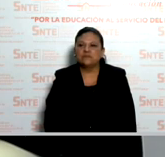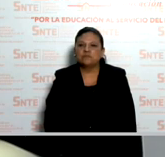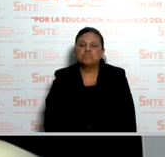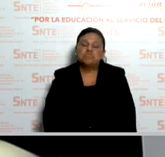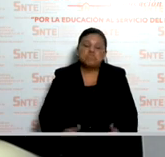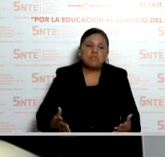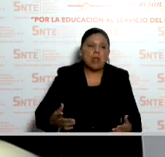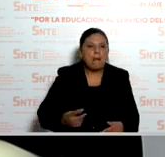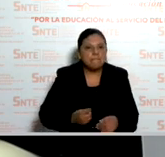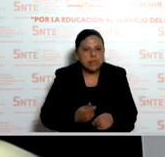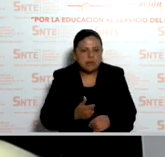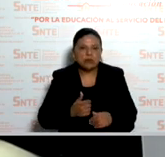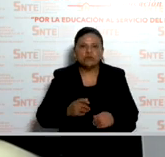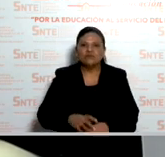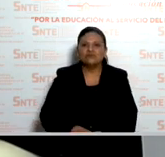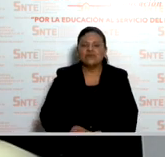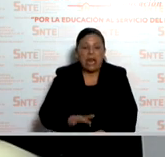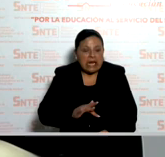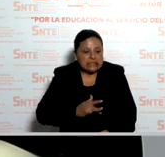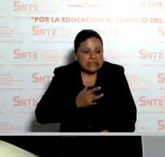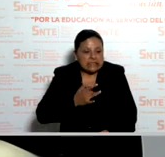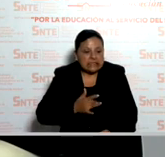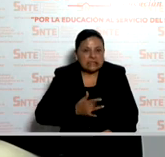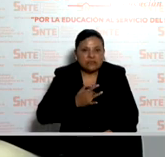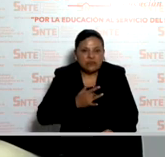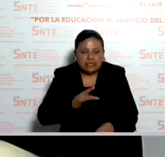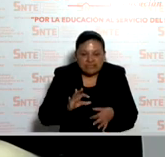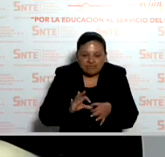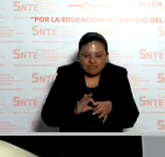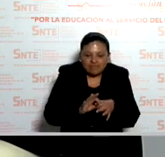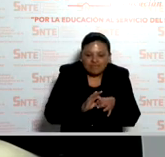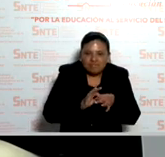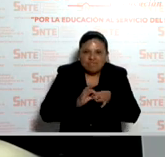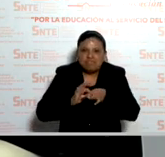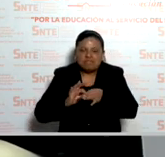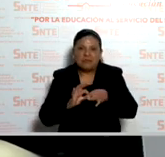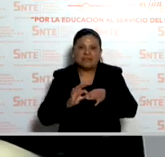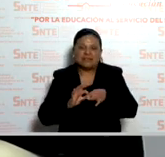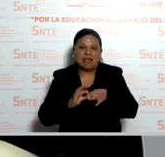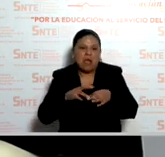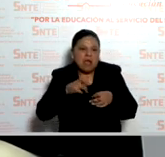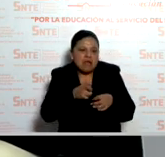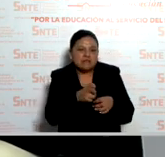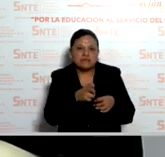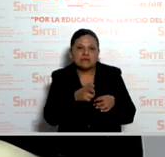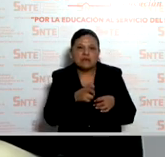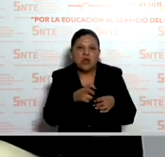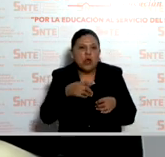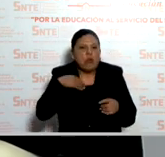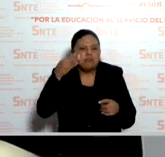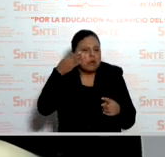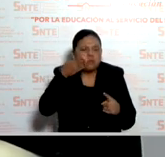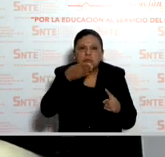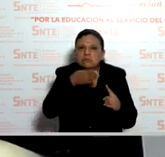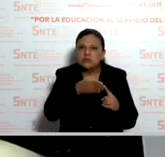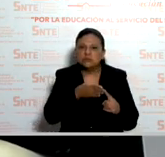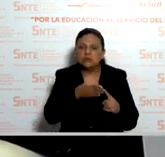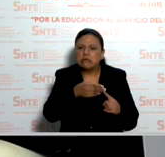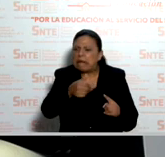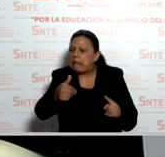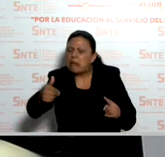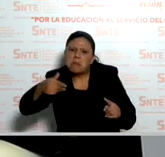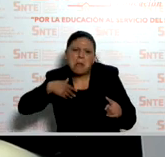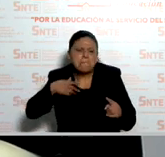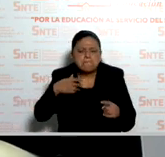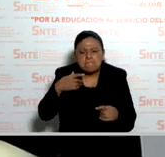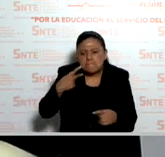Entonces, primero, las emociones se entrelazan con el objeto de la educación, o sea, con la finalidad de la educación. Y esto